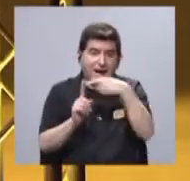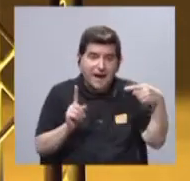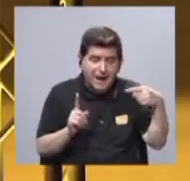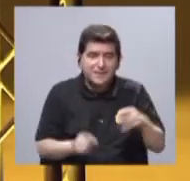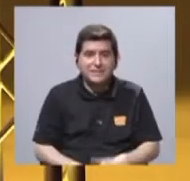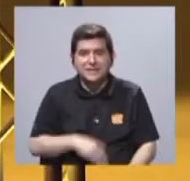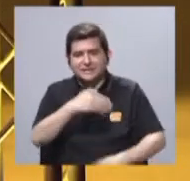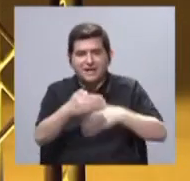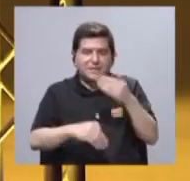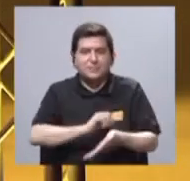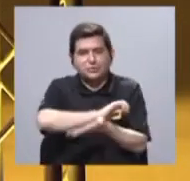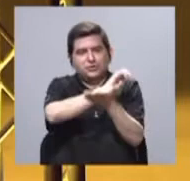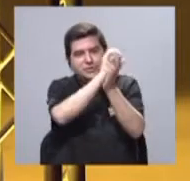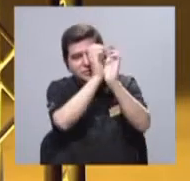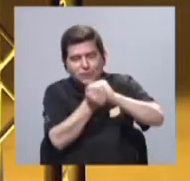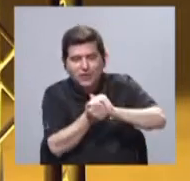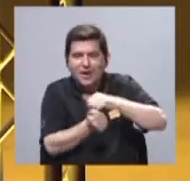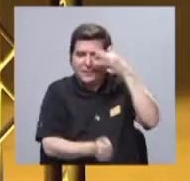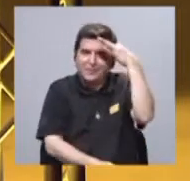del encuentro,